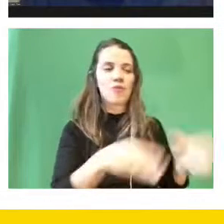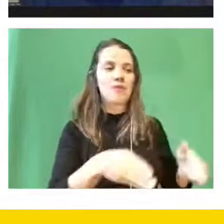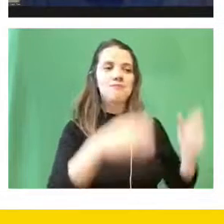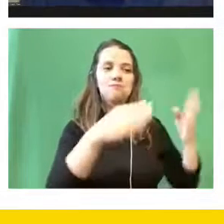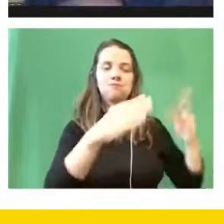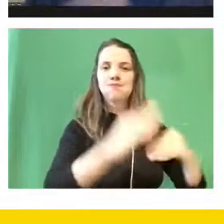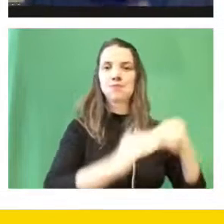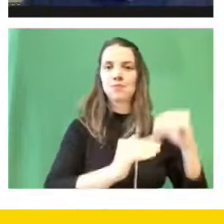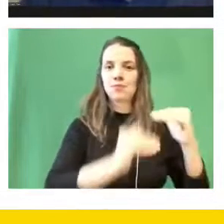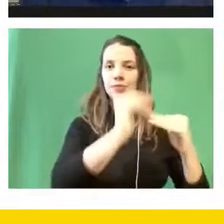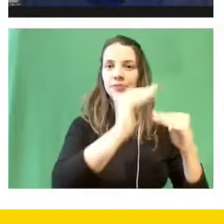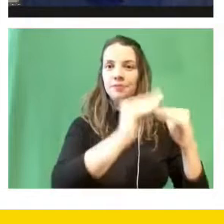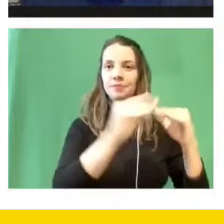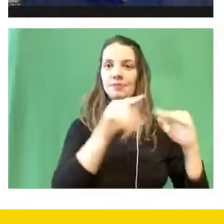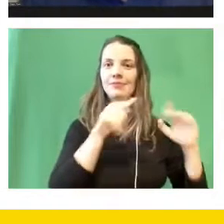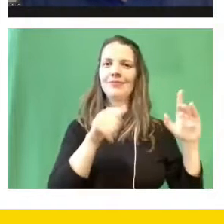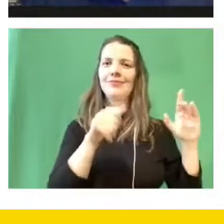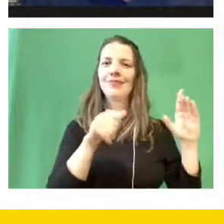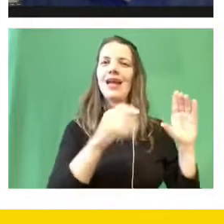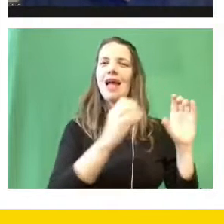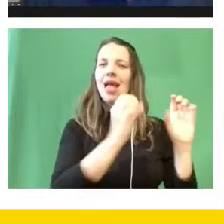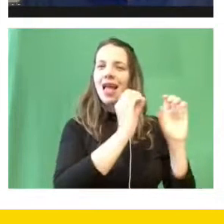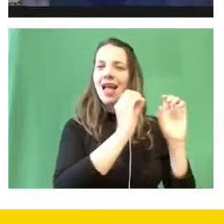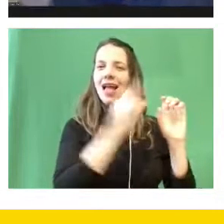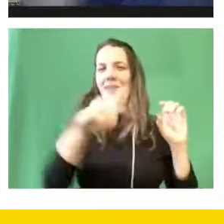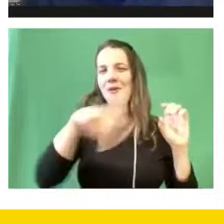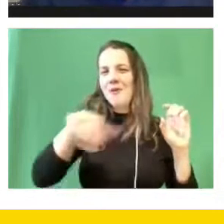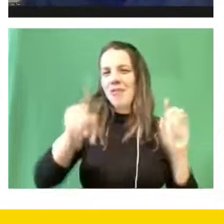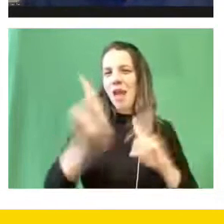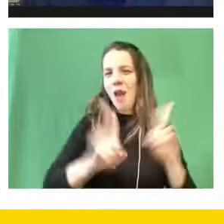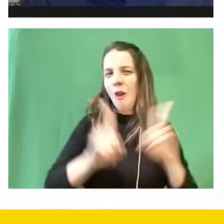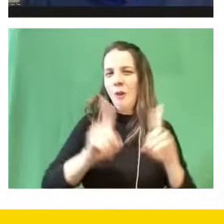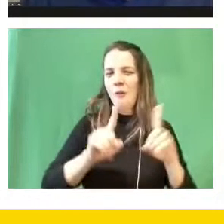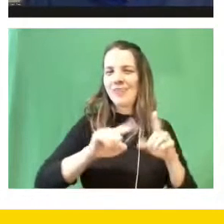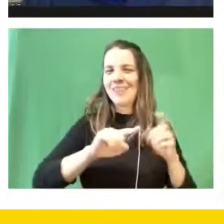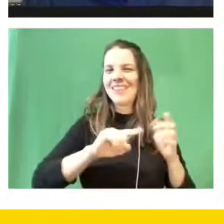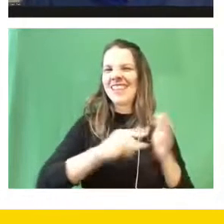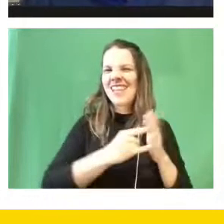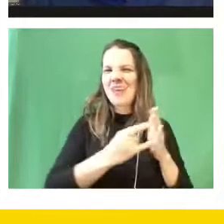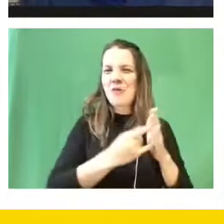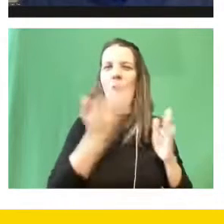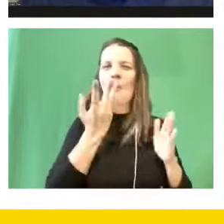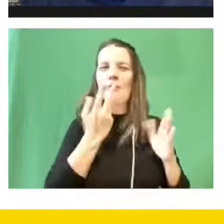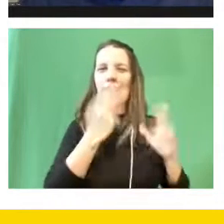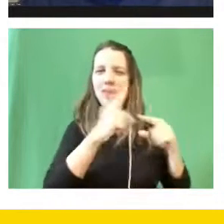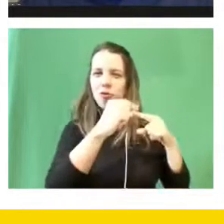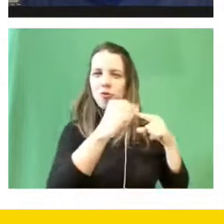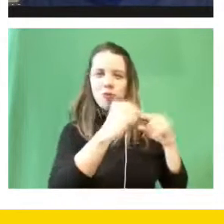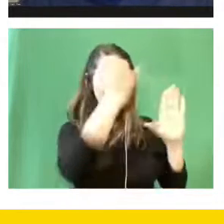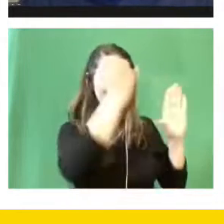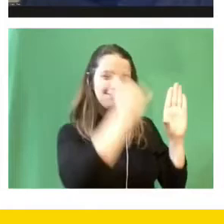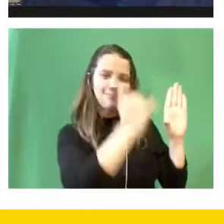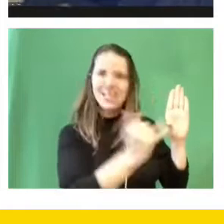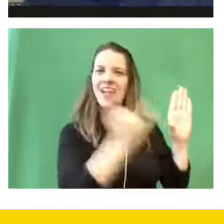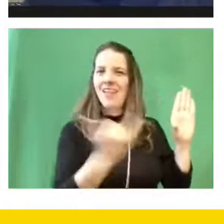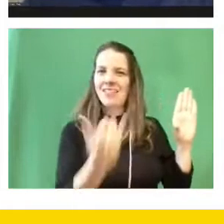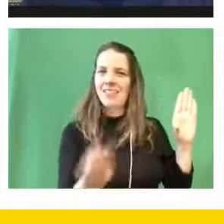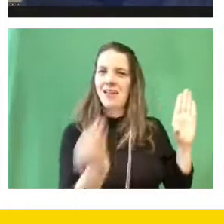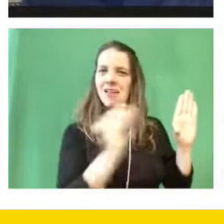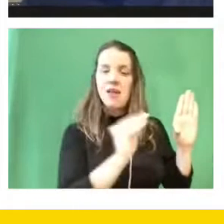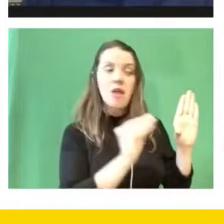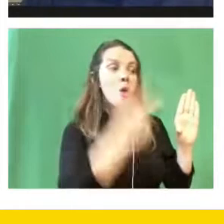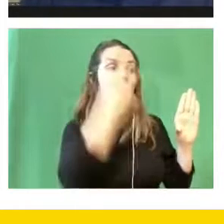les gustan los números, ahí están los artículos donde se pueden revisar esto. En las columnas del medio están los tipos de edificios a los cuales va a